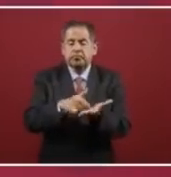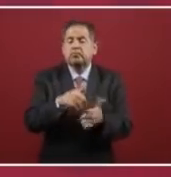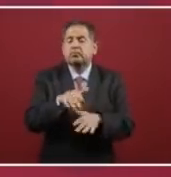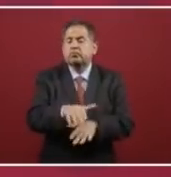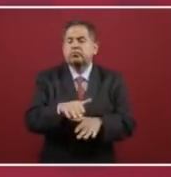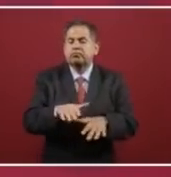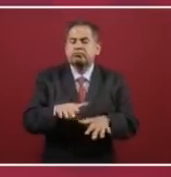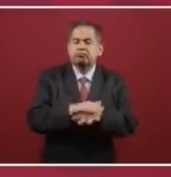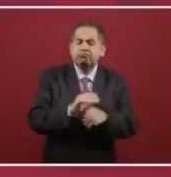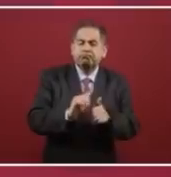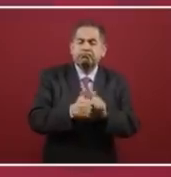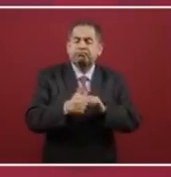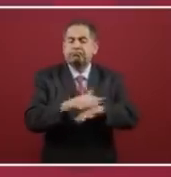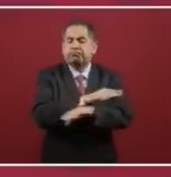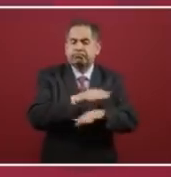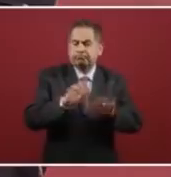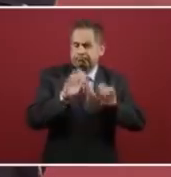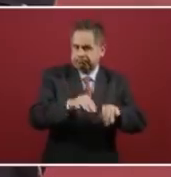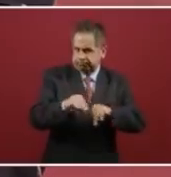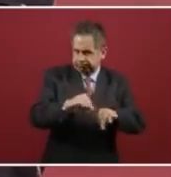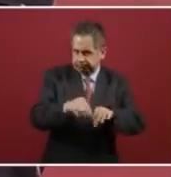y se apruebe